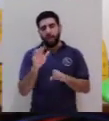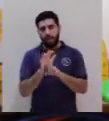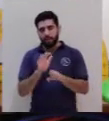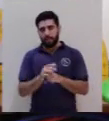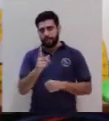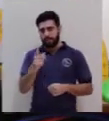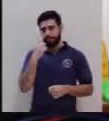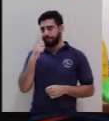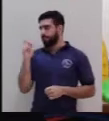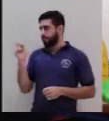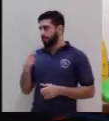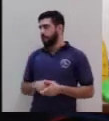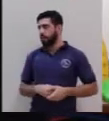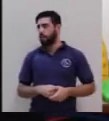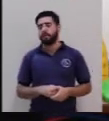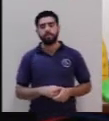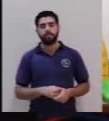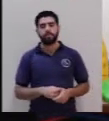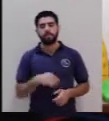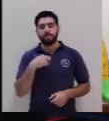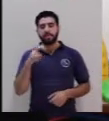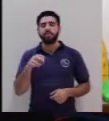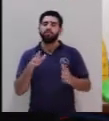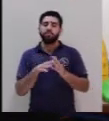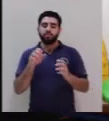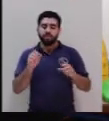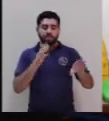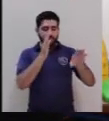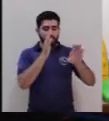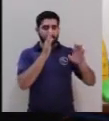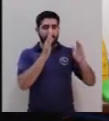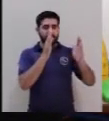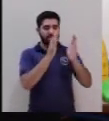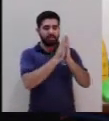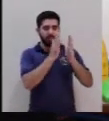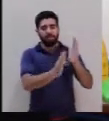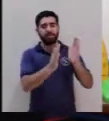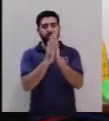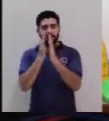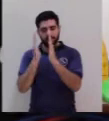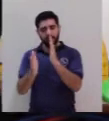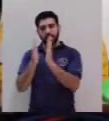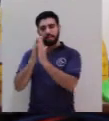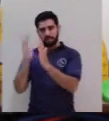esta barra y yo te pido que la partas en 5 partes, ¿cómo lo harías? Ok.